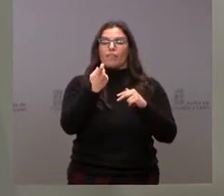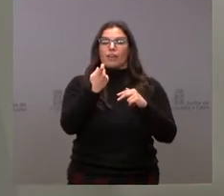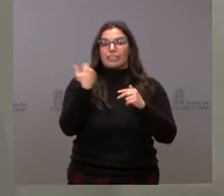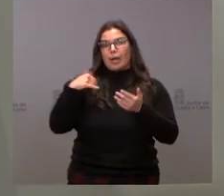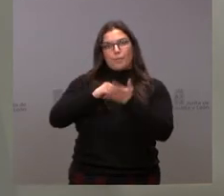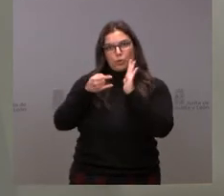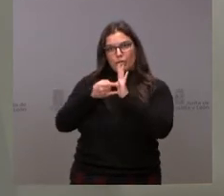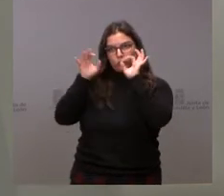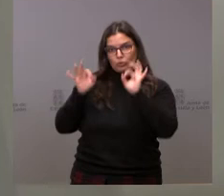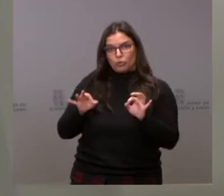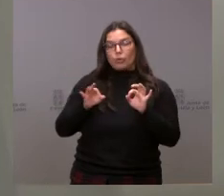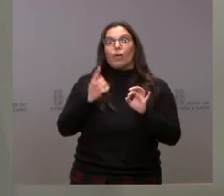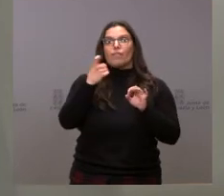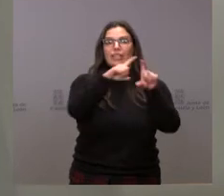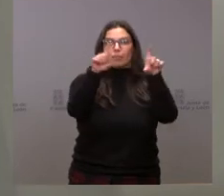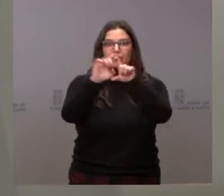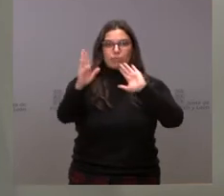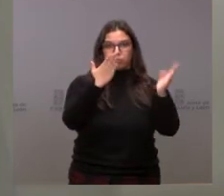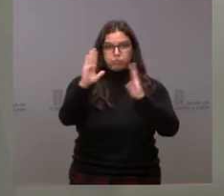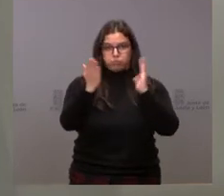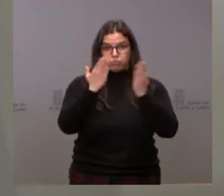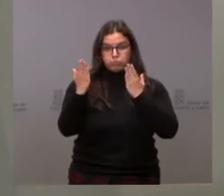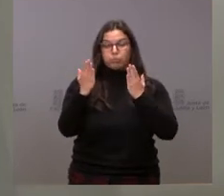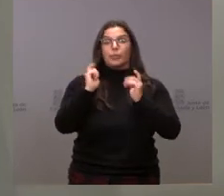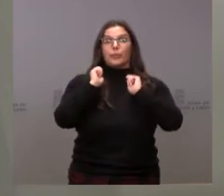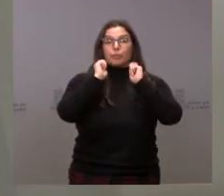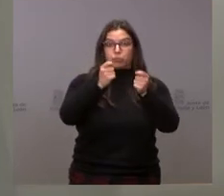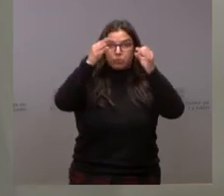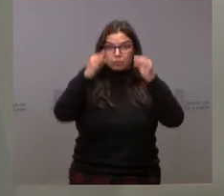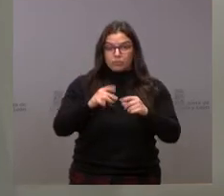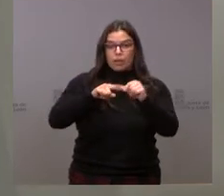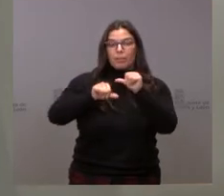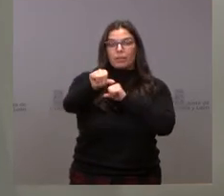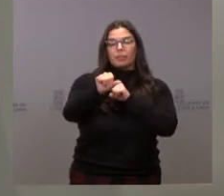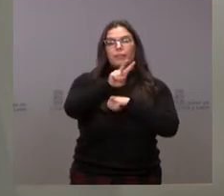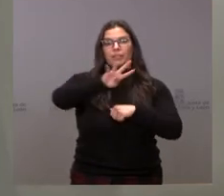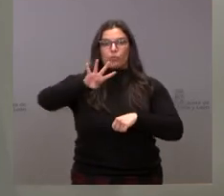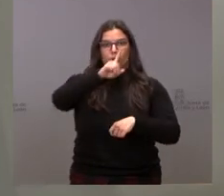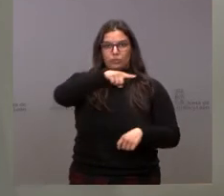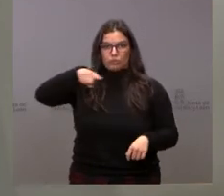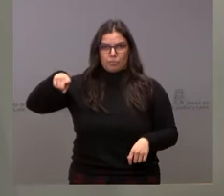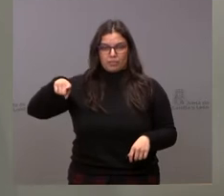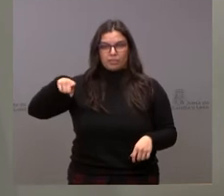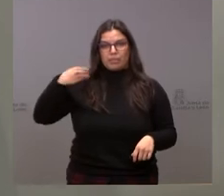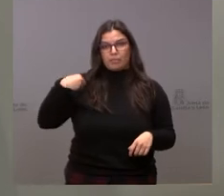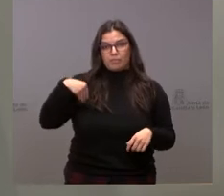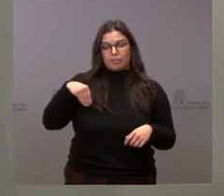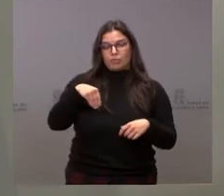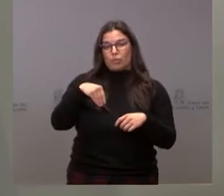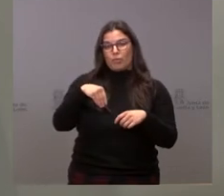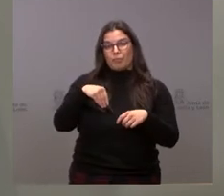de esta obra y el plazo de ejecución de la misma será de 24 meses contados a partir a partir del acta de replanteo